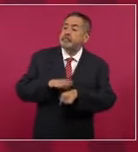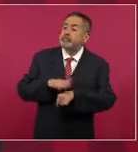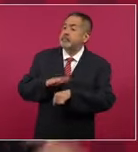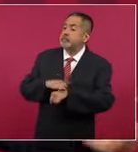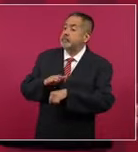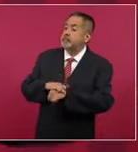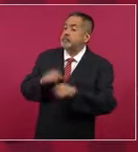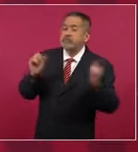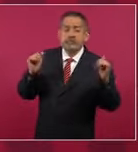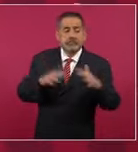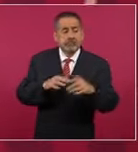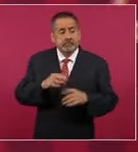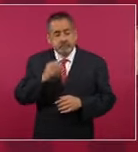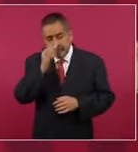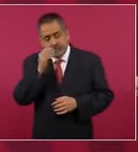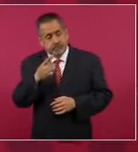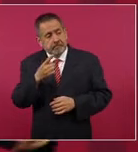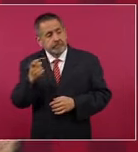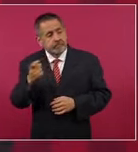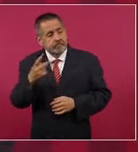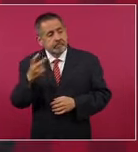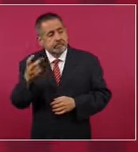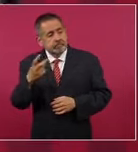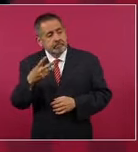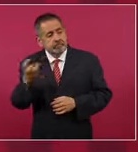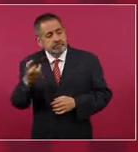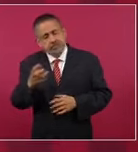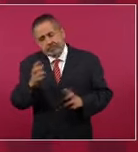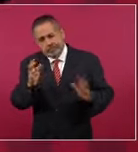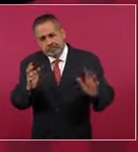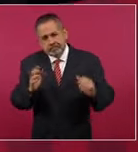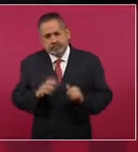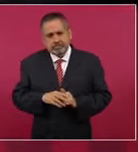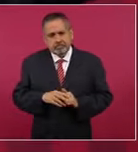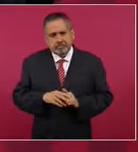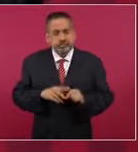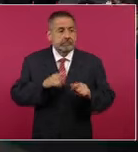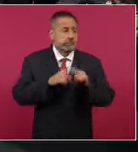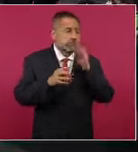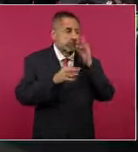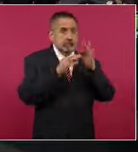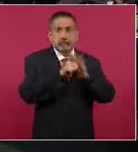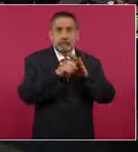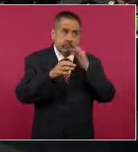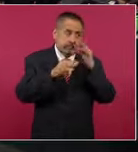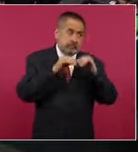y llegan 100, 200, 300, claro, en todos los medios, ¿no?